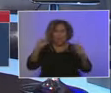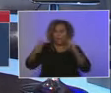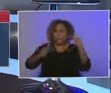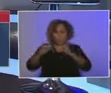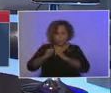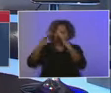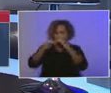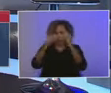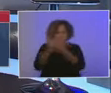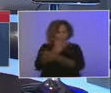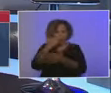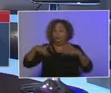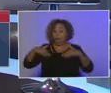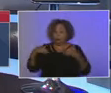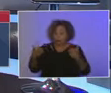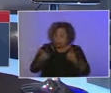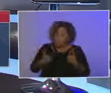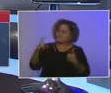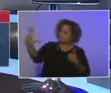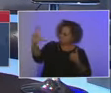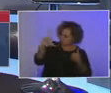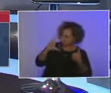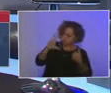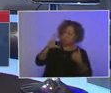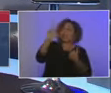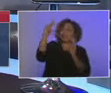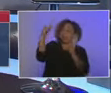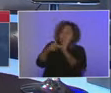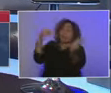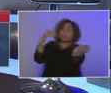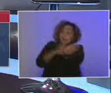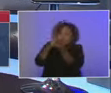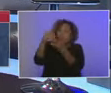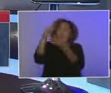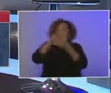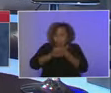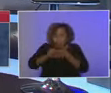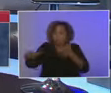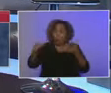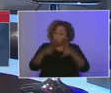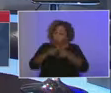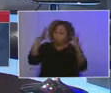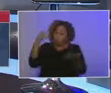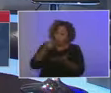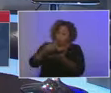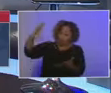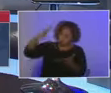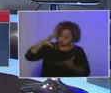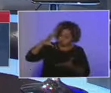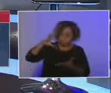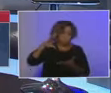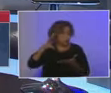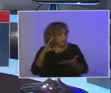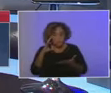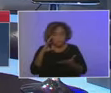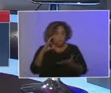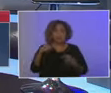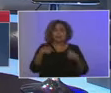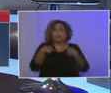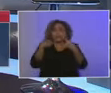construido a pesar de tener 3.000 millones de dólares. Y este es el problema fundamental que yo he venido explicándoles a ustedes